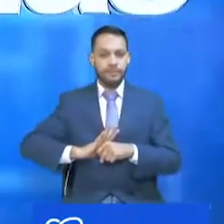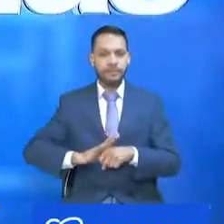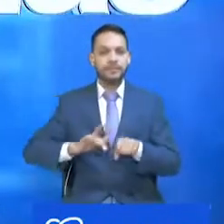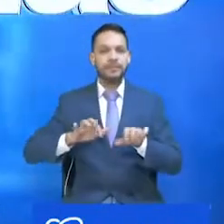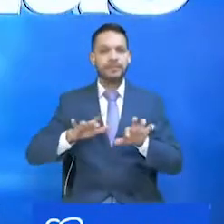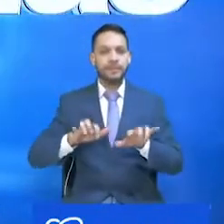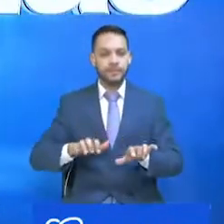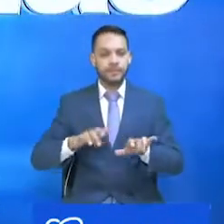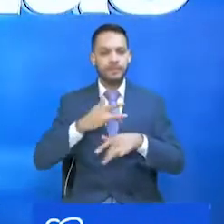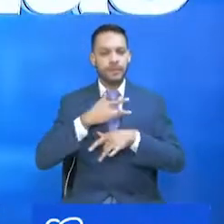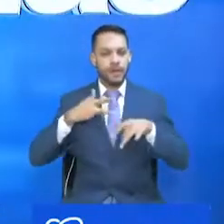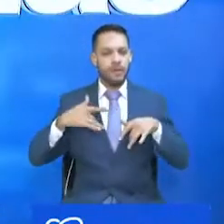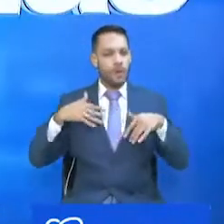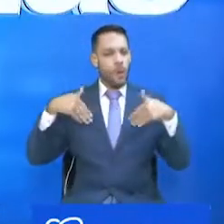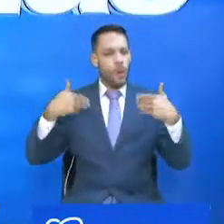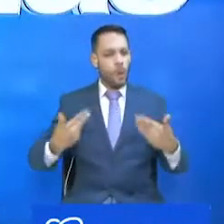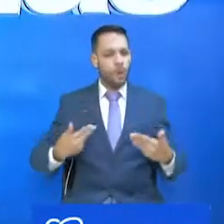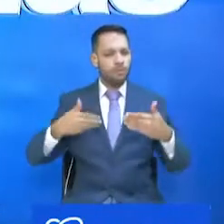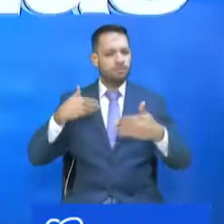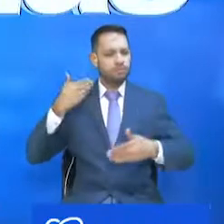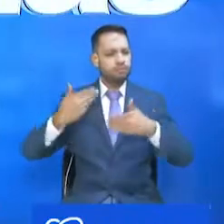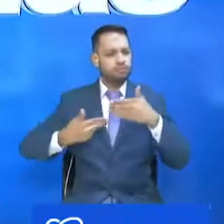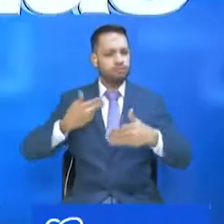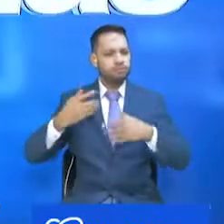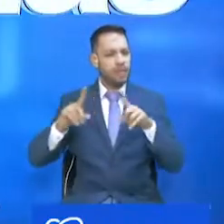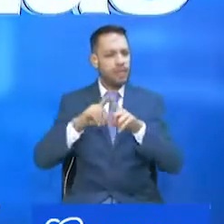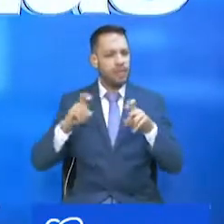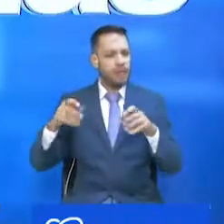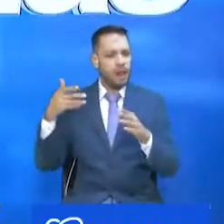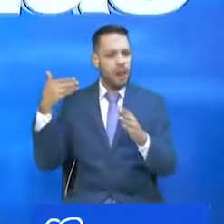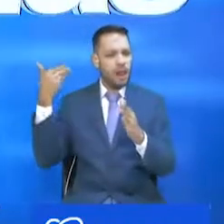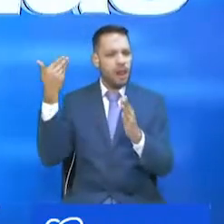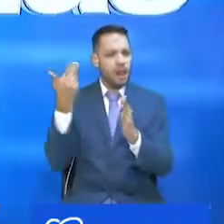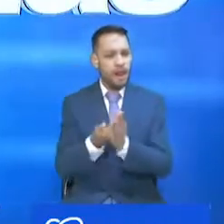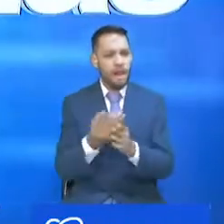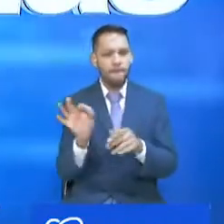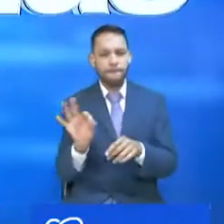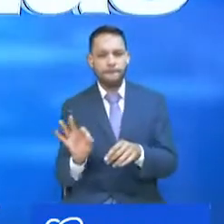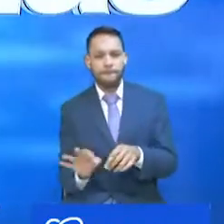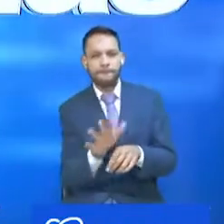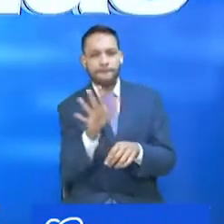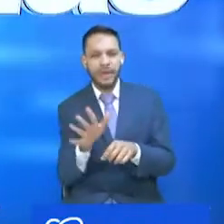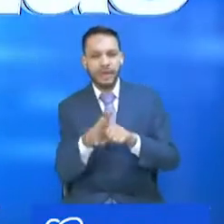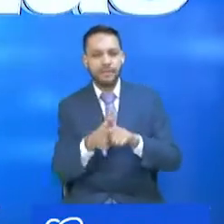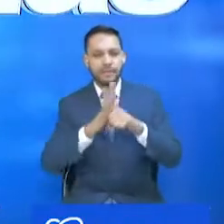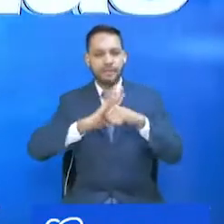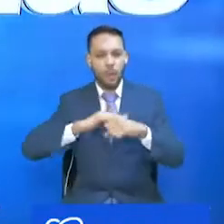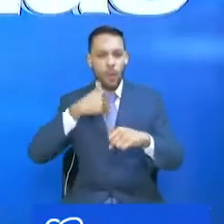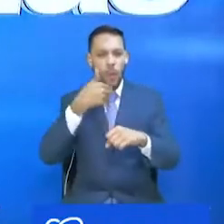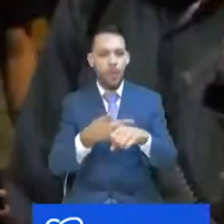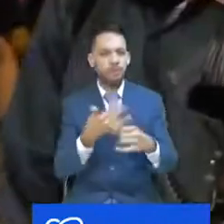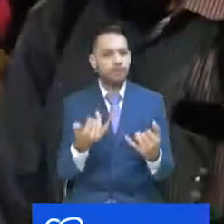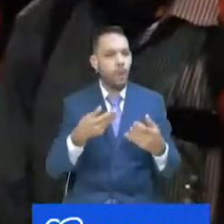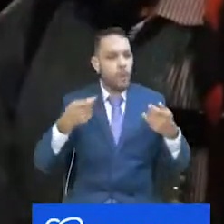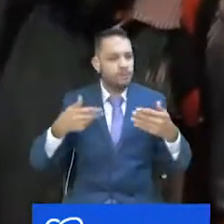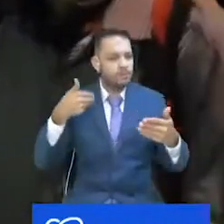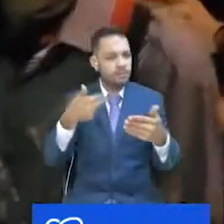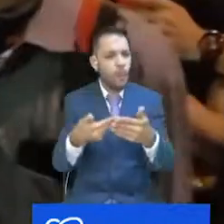salud entregó detalles de cómo ha evolucionado la pandemia desde que llegó el virus al departamento hasta la actualidad